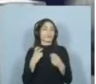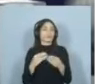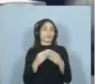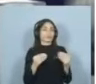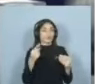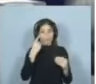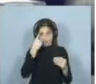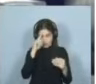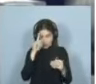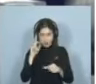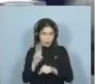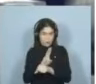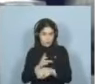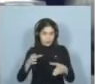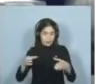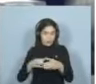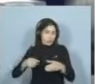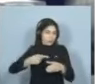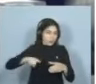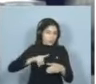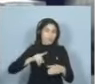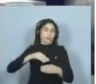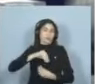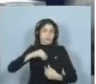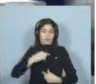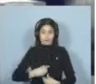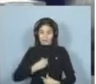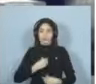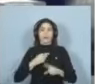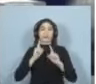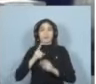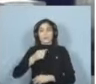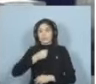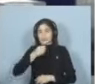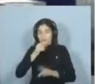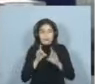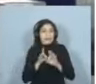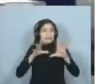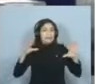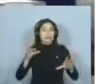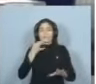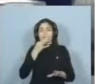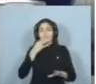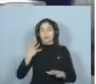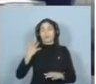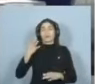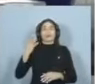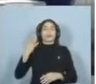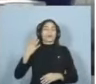civil y la prensa independiente como en El Salvador, Cuba, Nicaragua, Paraguay, Perú y